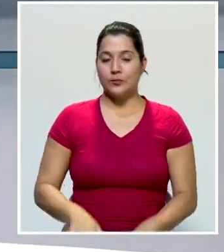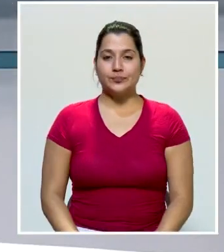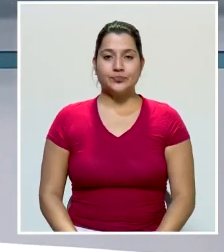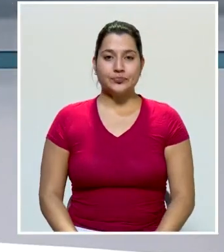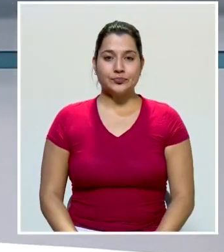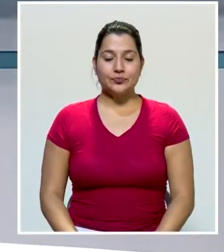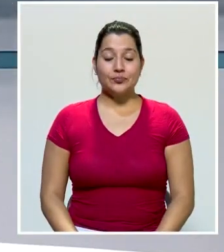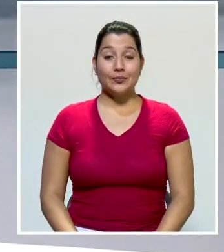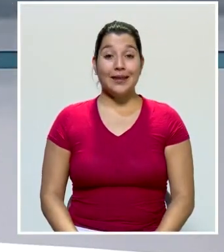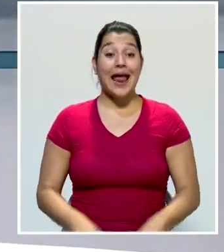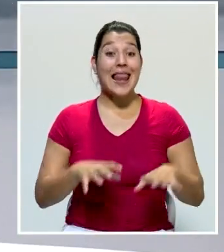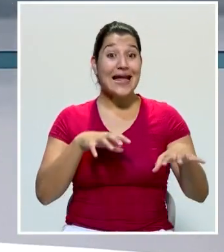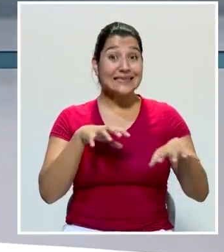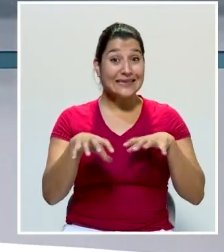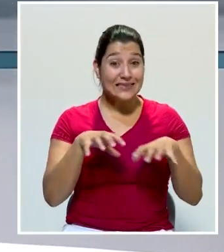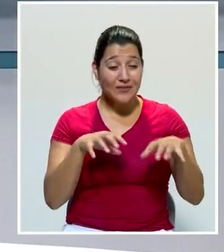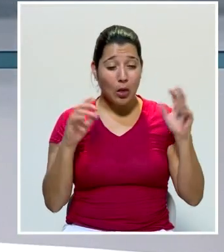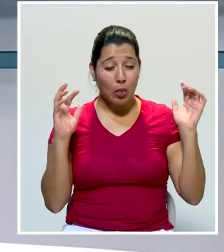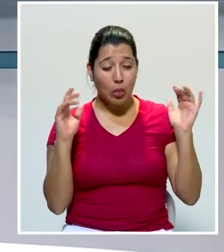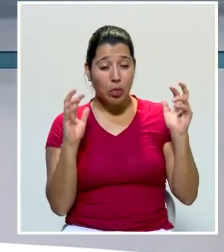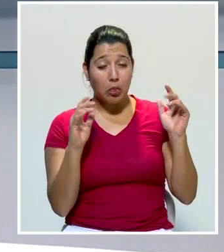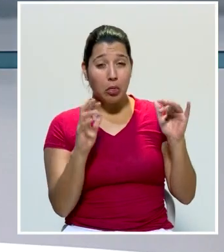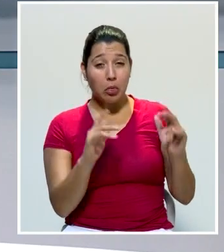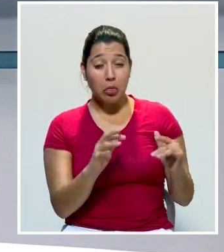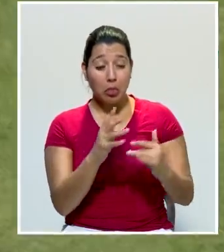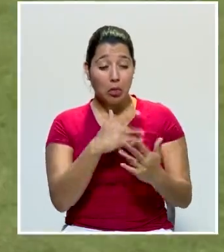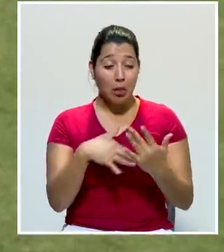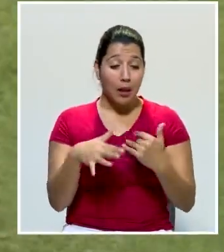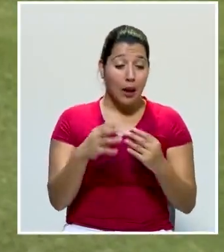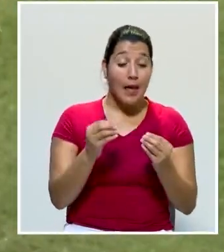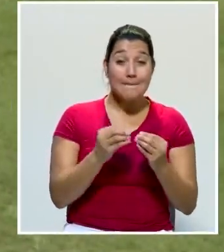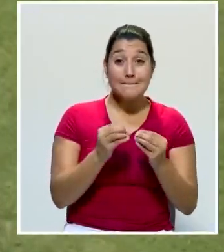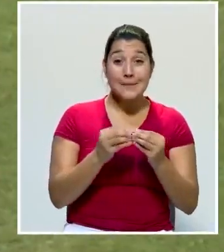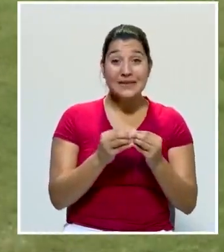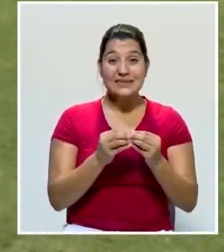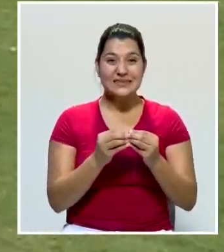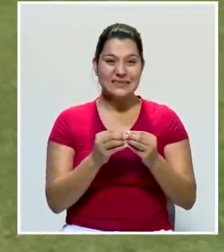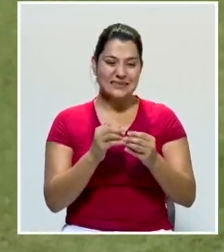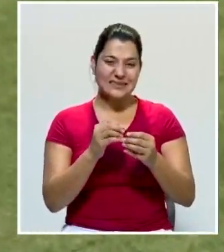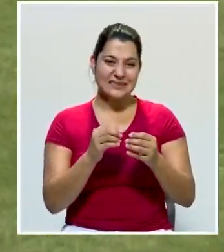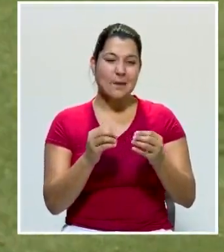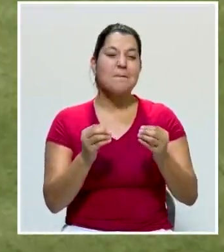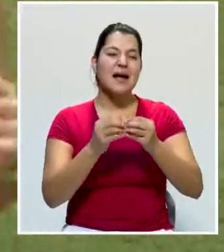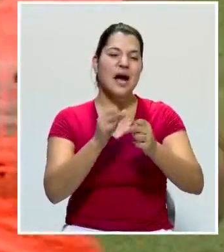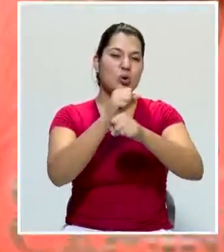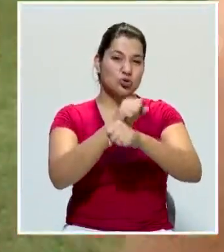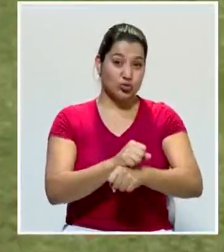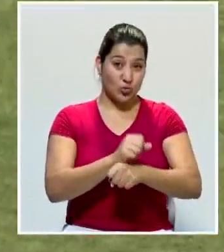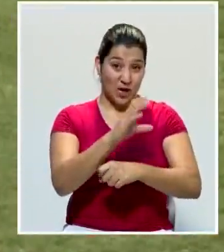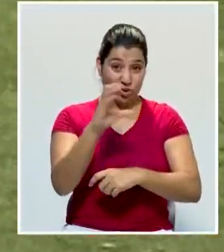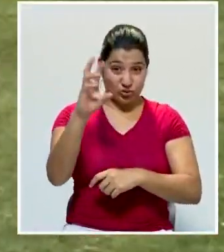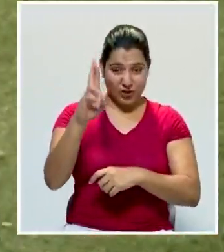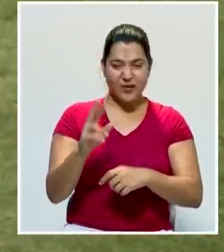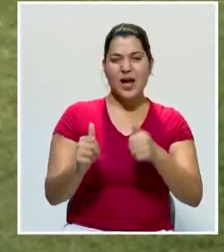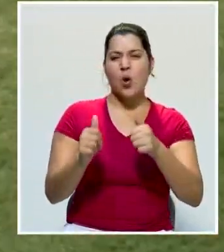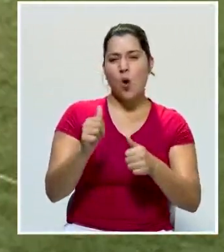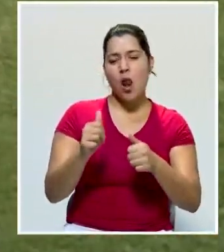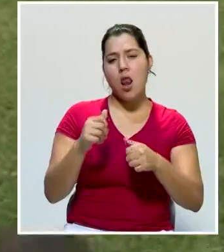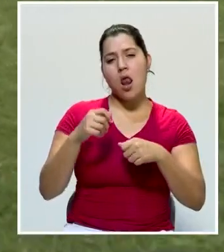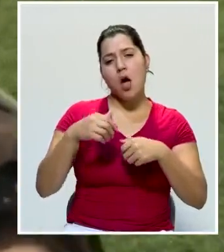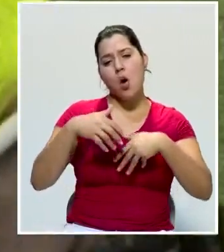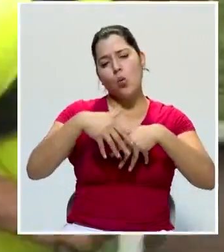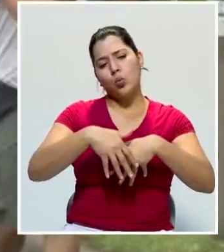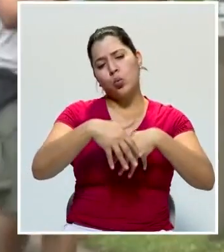Dentro de las actividades masivas más tradicionales de Costa Rica se encuentra la romería a la Basílica de Los Ángeles, un